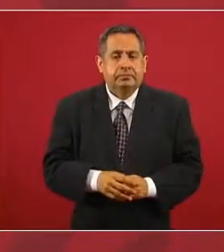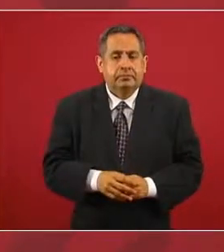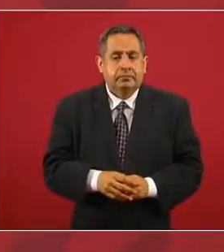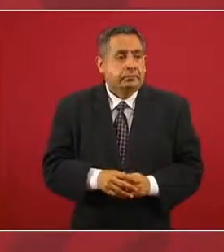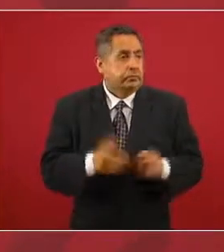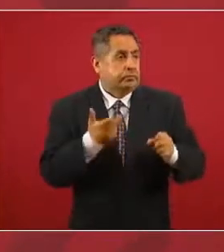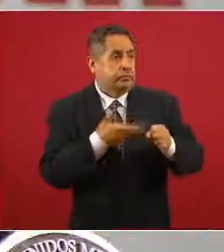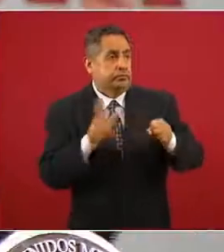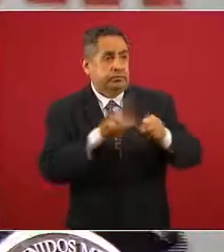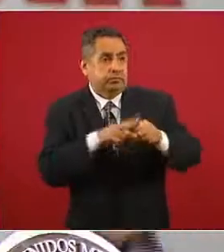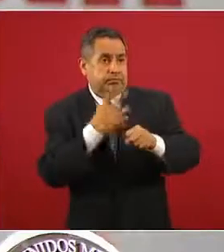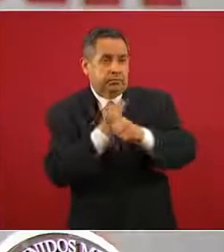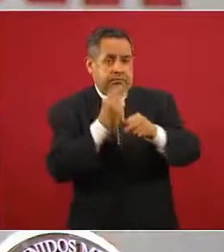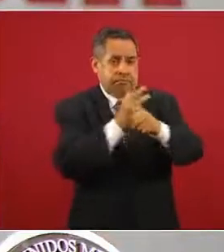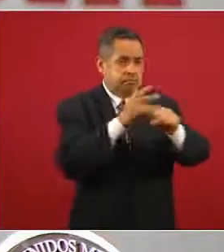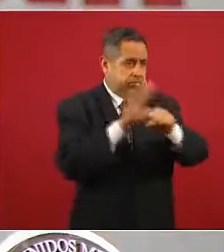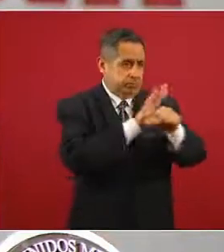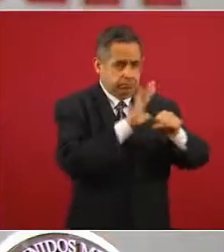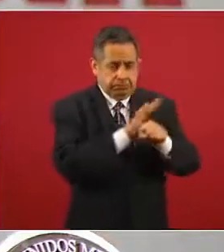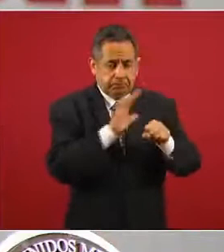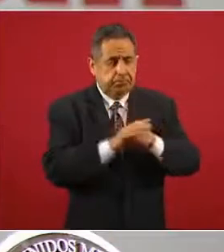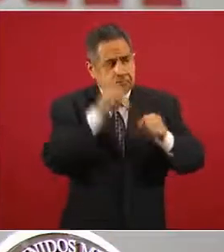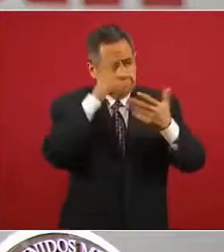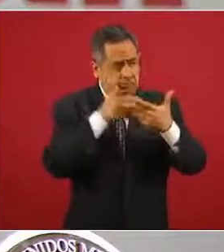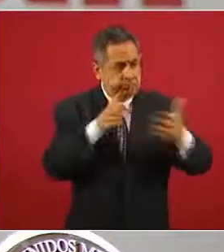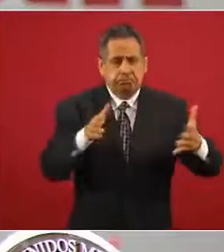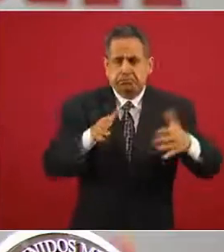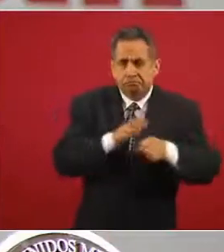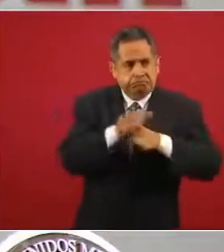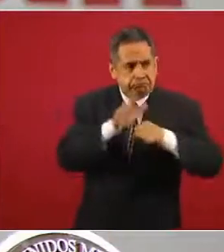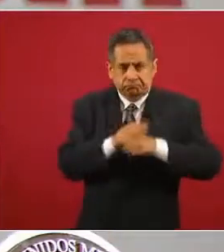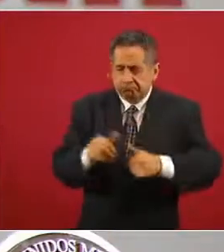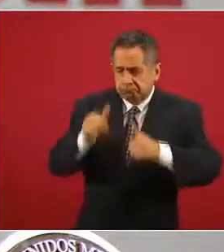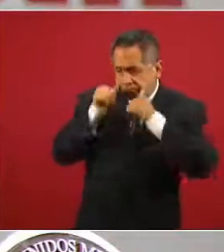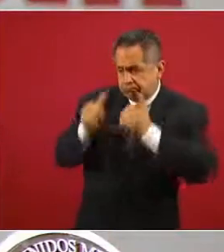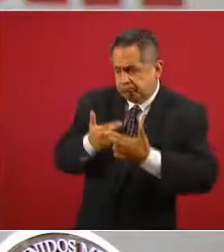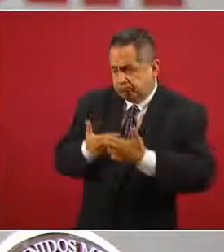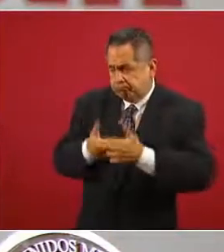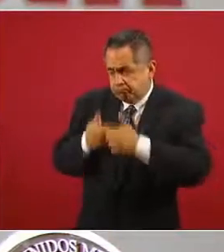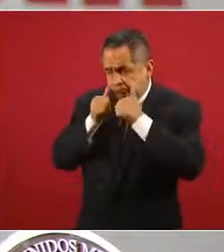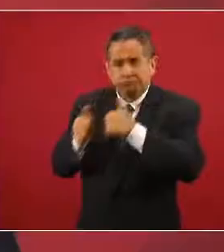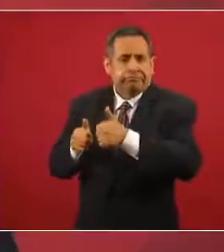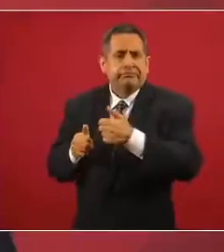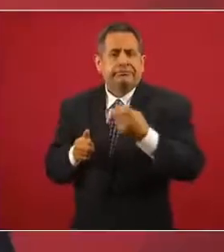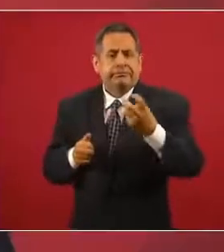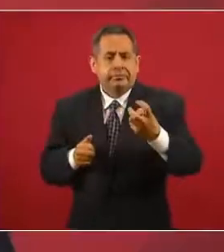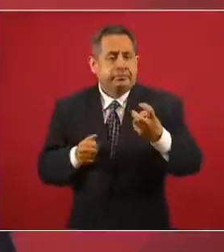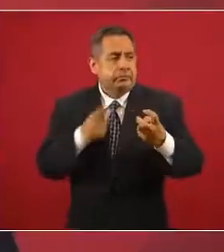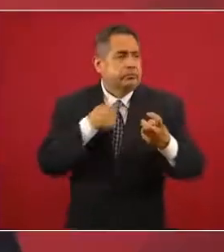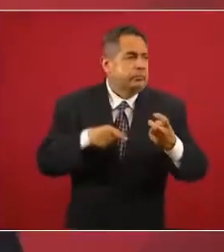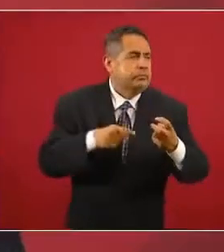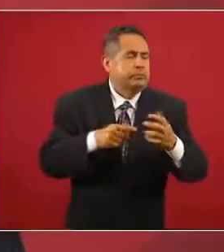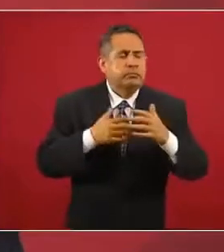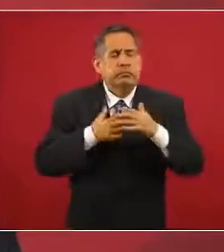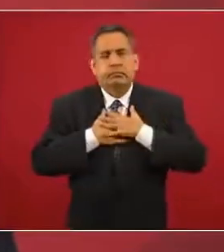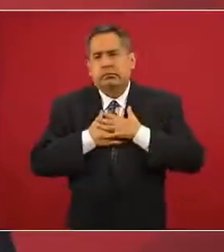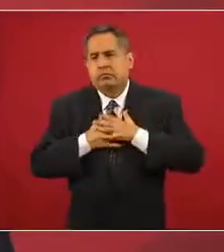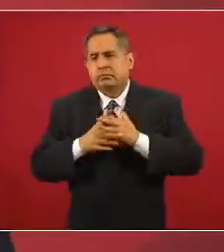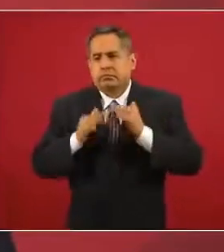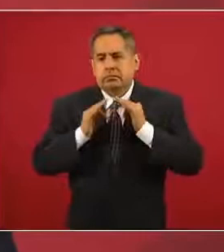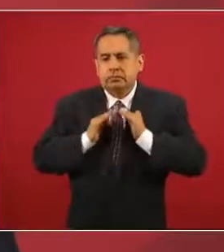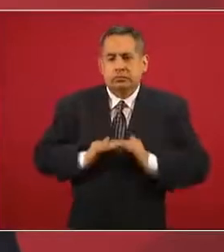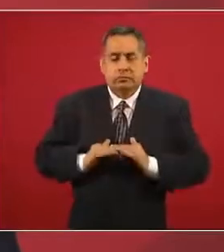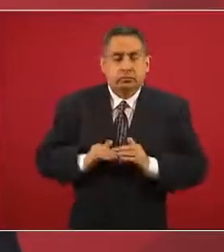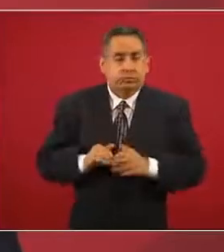Reconversión hospitalaria, ampliación de capacidades. Y es motivo de tranquilidad que en